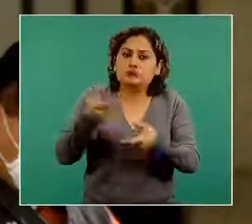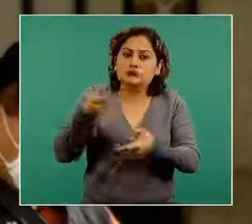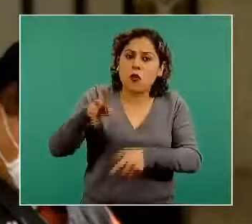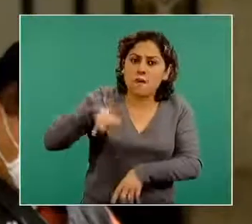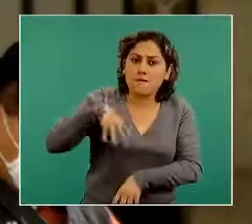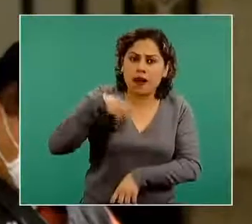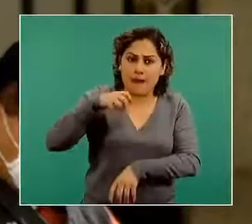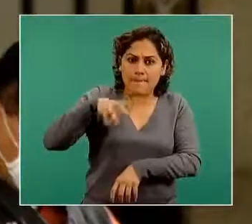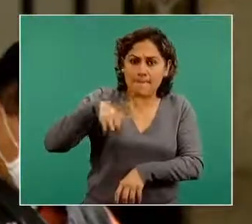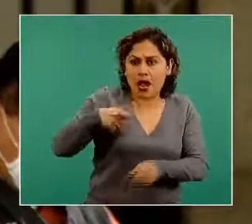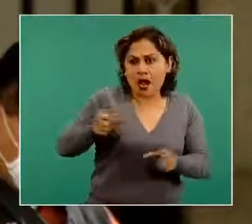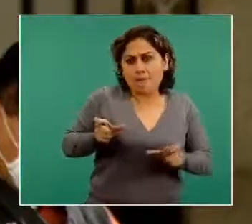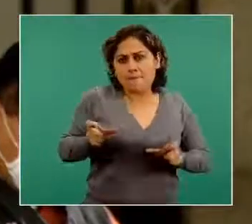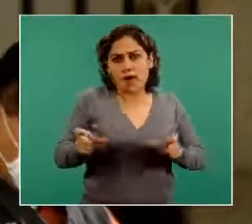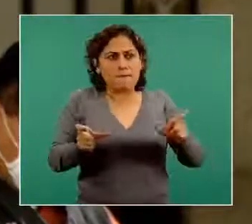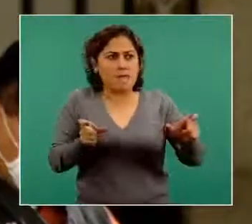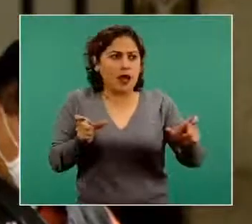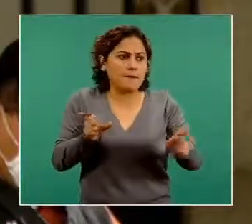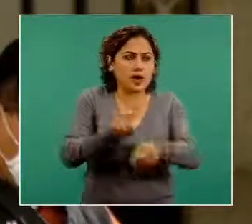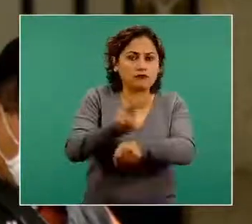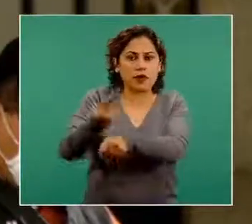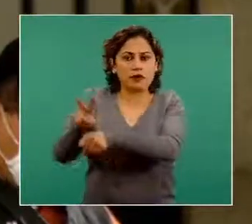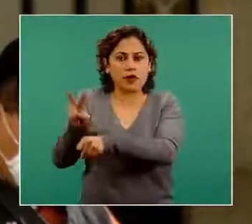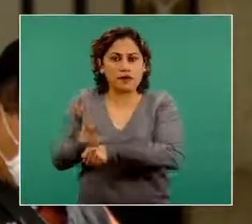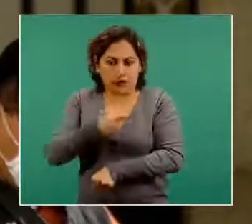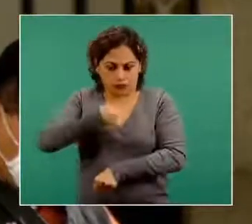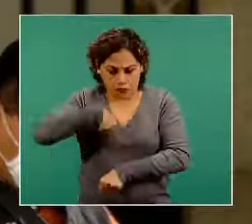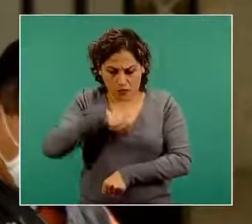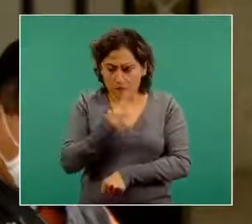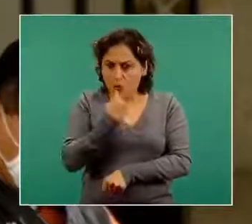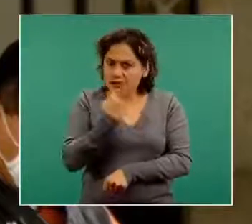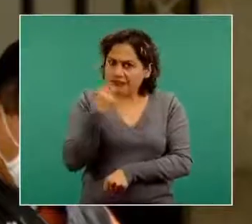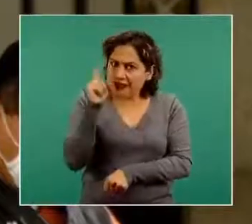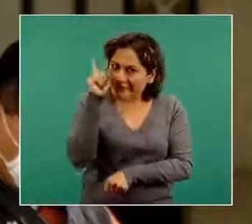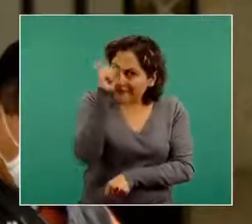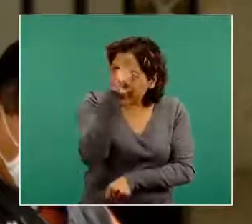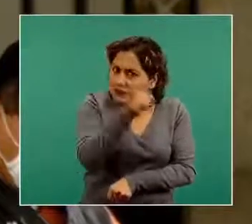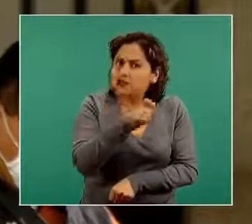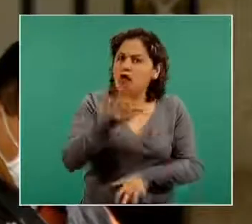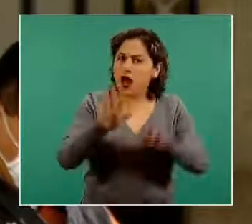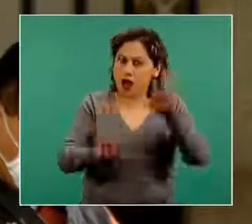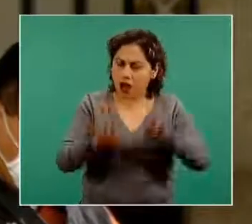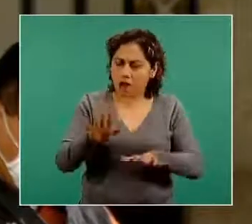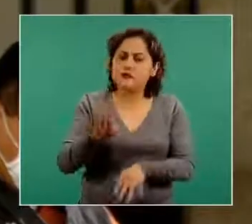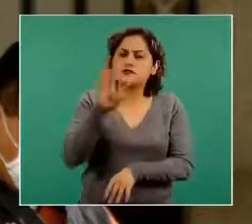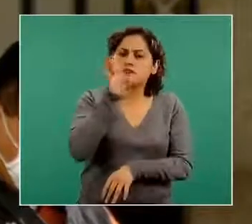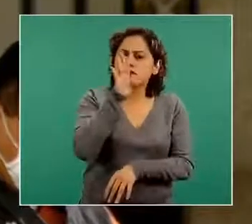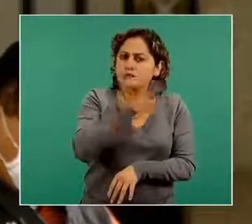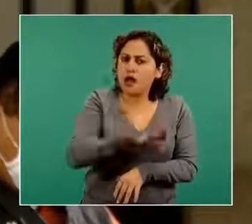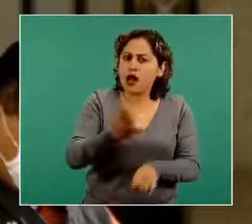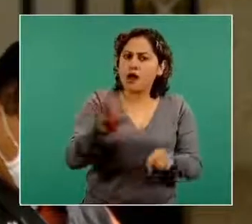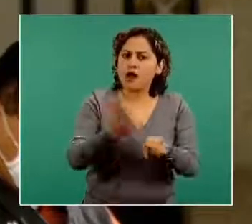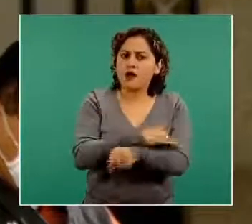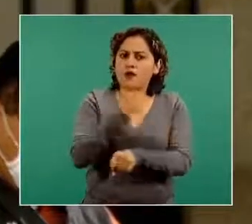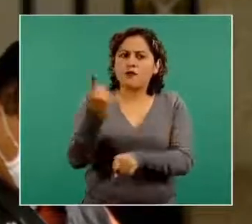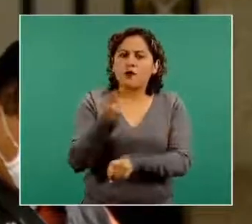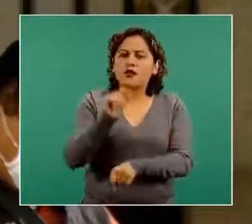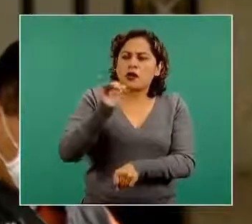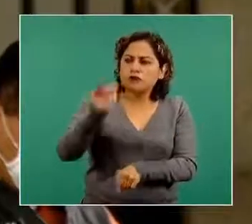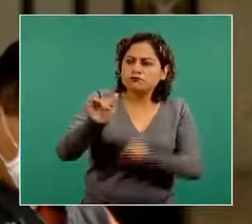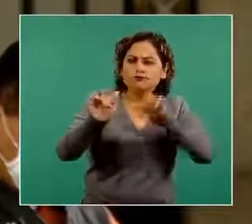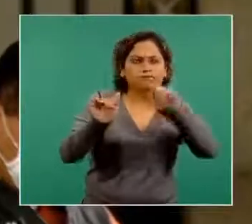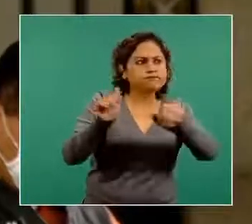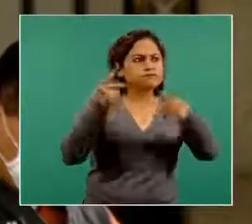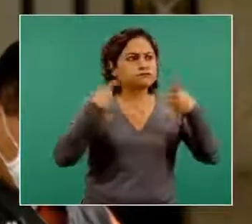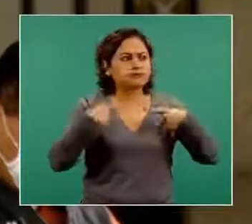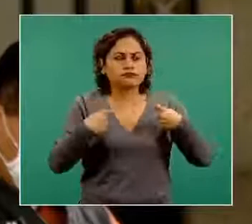parte más complicada y más, pues incluso hasta humillante, que es enfrentar a la gente que no quiere entender, que no quiere hacer